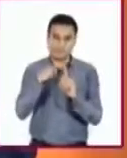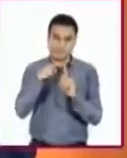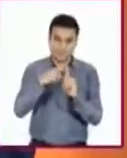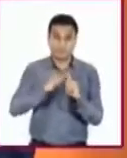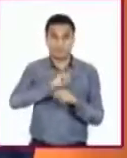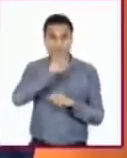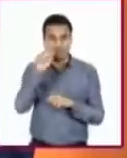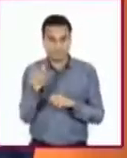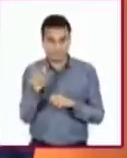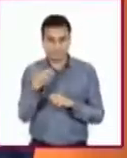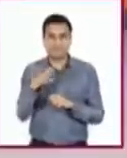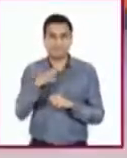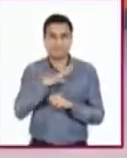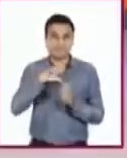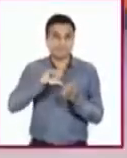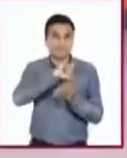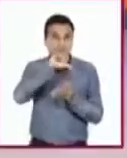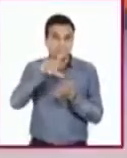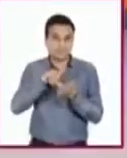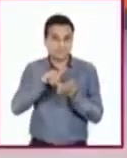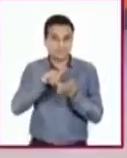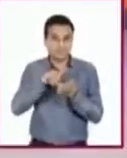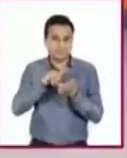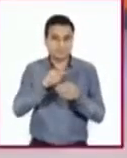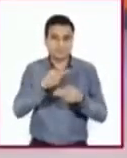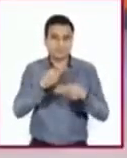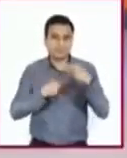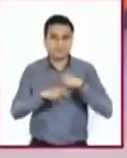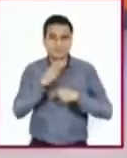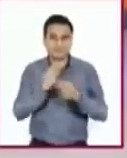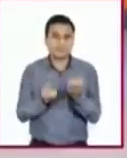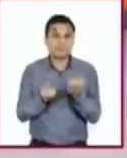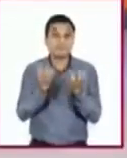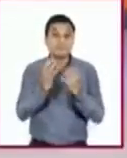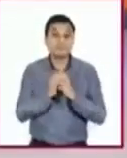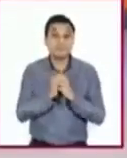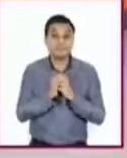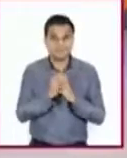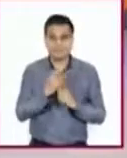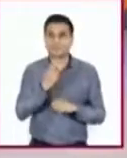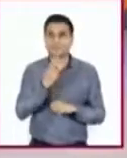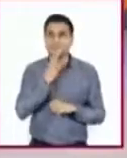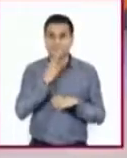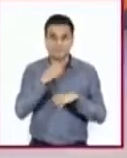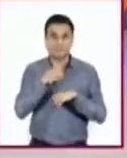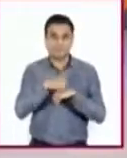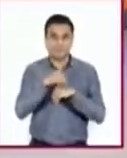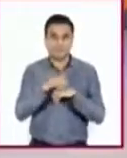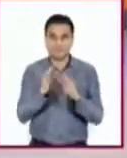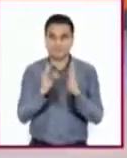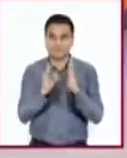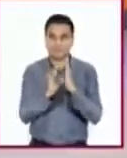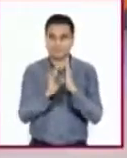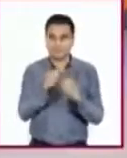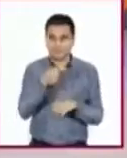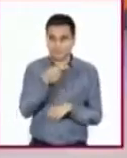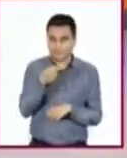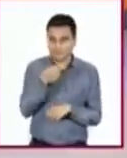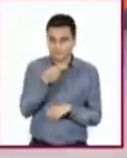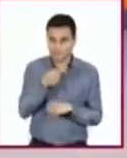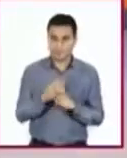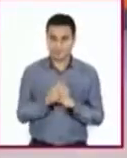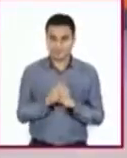posteriormente, cuántos litros se extrajeron del depósito, que representaremos con números decimales negativos. Para